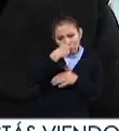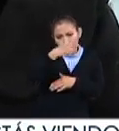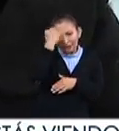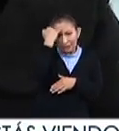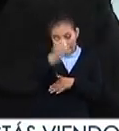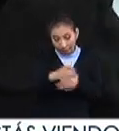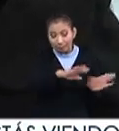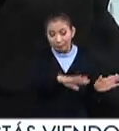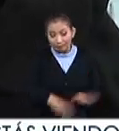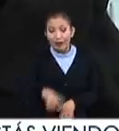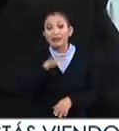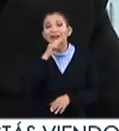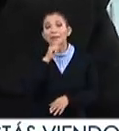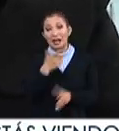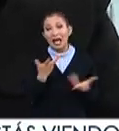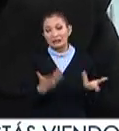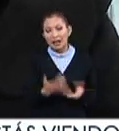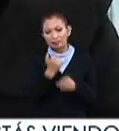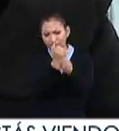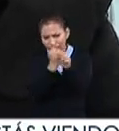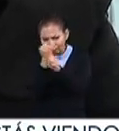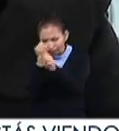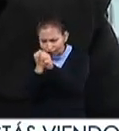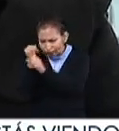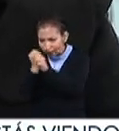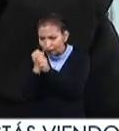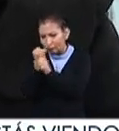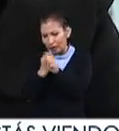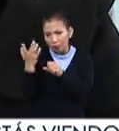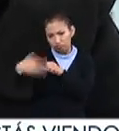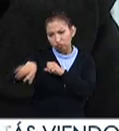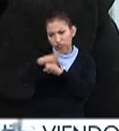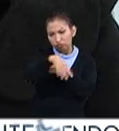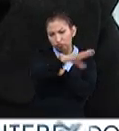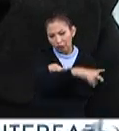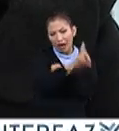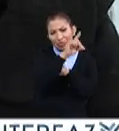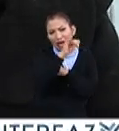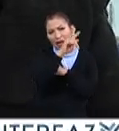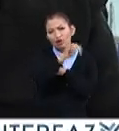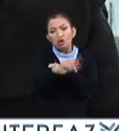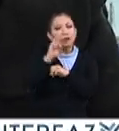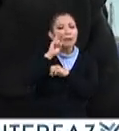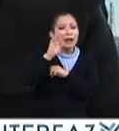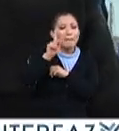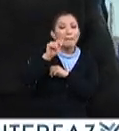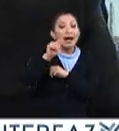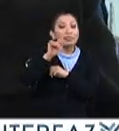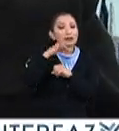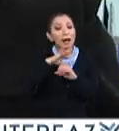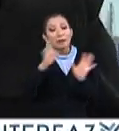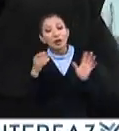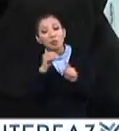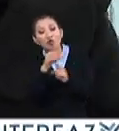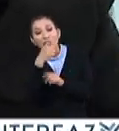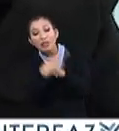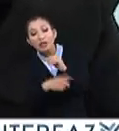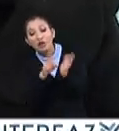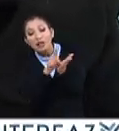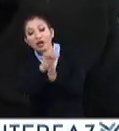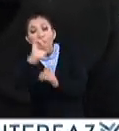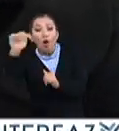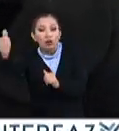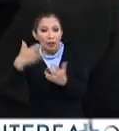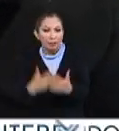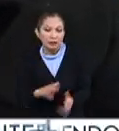idea. Y también tienen que hacer una averiguación en datos de patentes para ver si no están afectando un derecho de